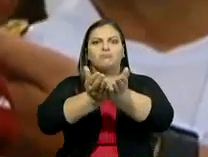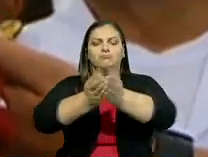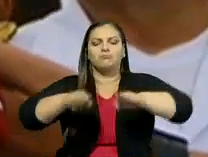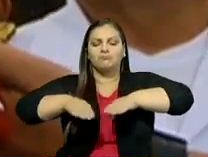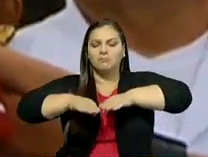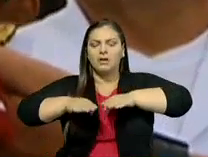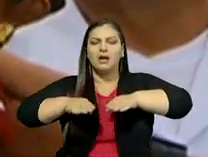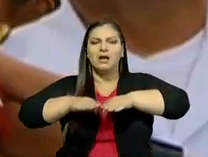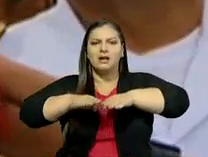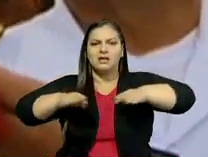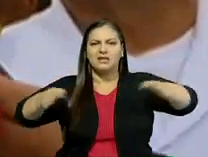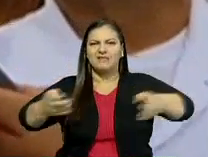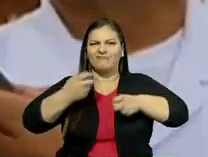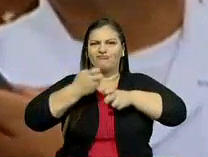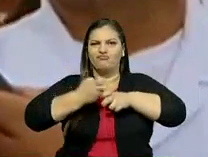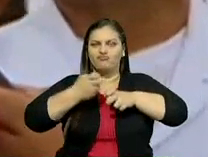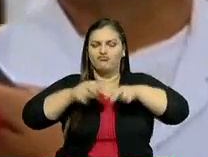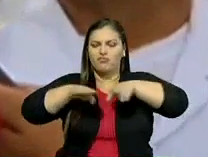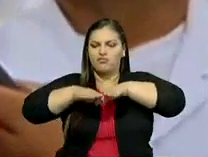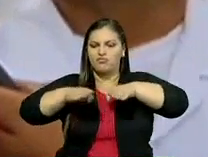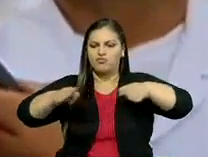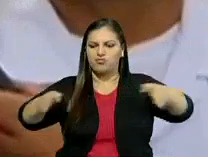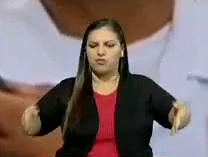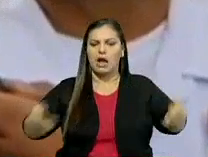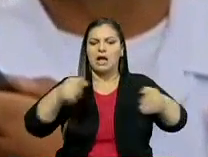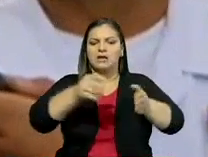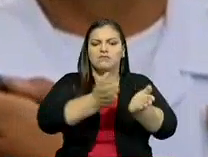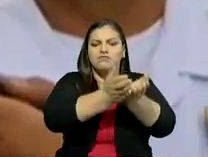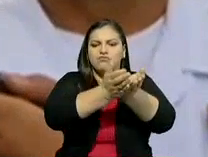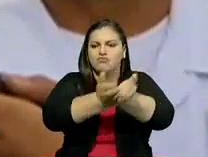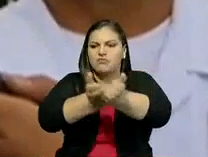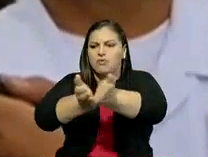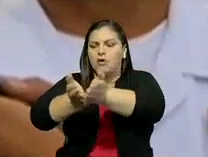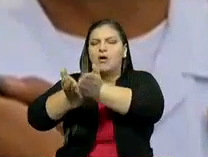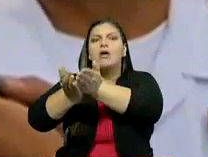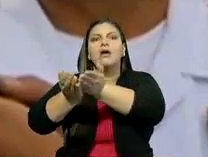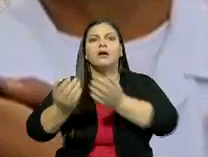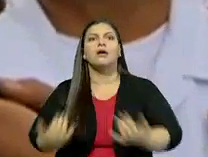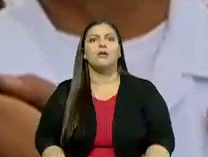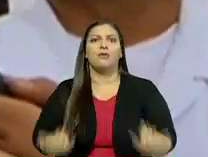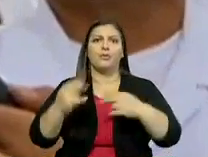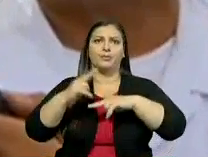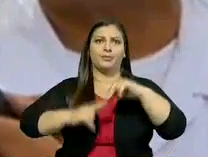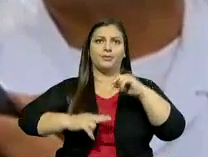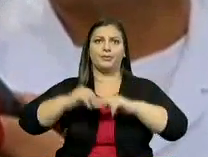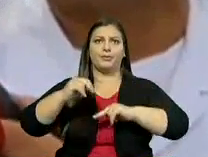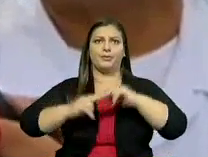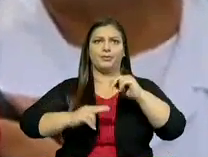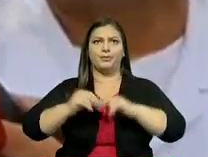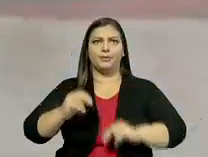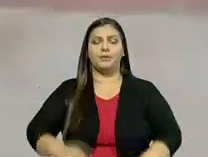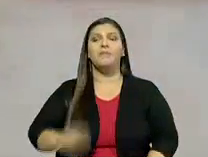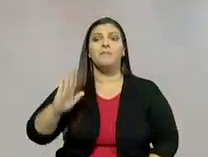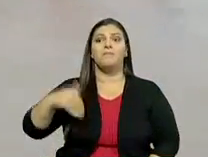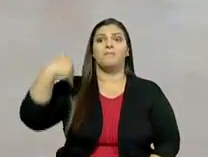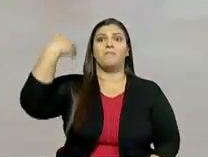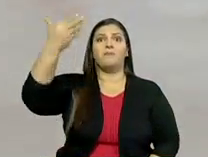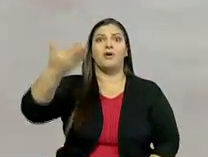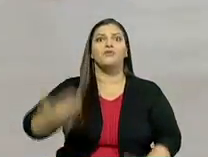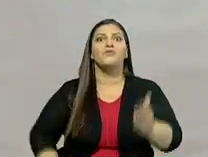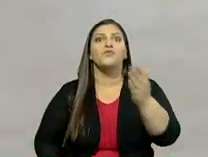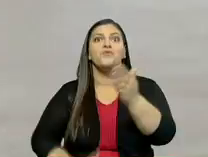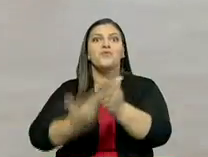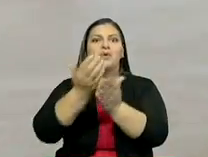para operar en el río y para recibir los veleros la próxima vez con mucha mayor comodidad. Eventos que